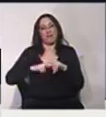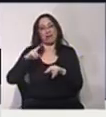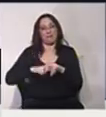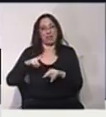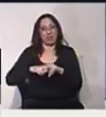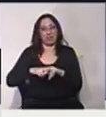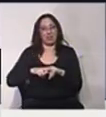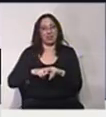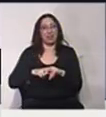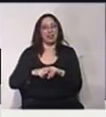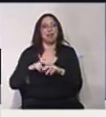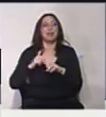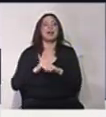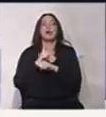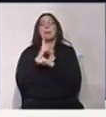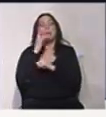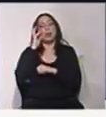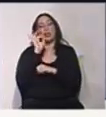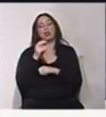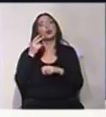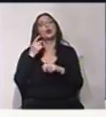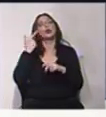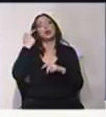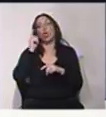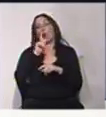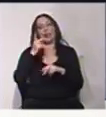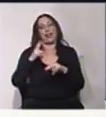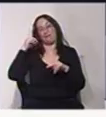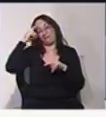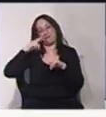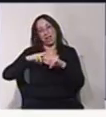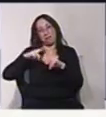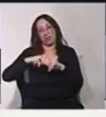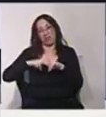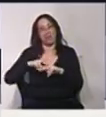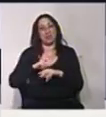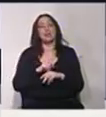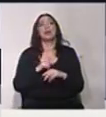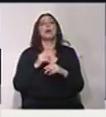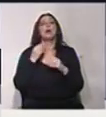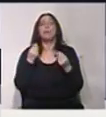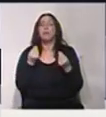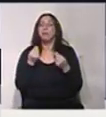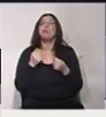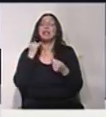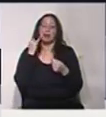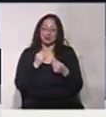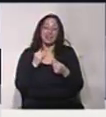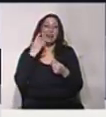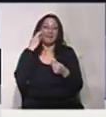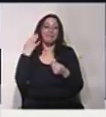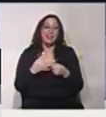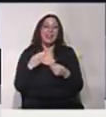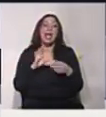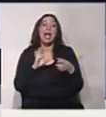lo primero que habría que desmitificar es que el suicidio no es una enfermedad. Donde muchas veces sí es verdad que está